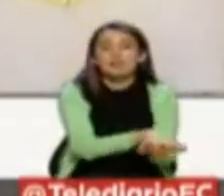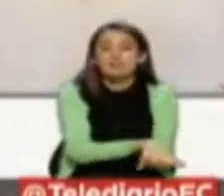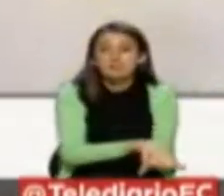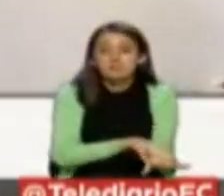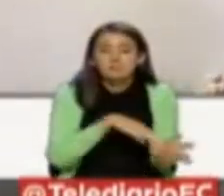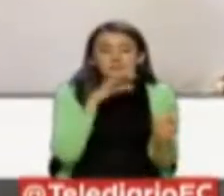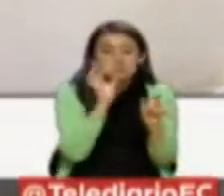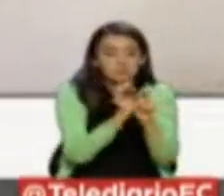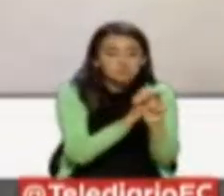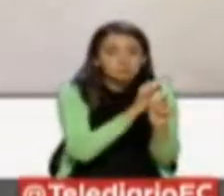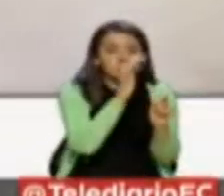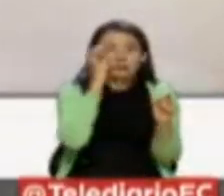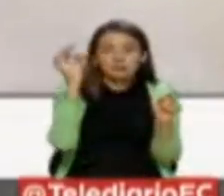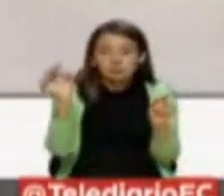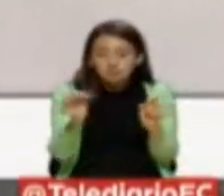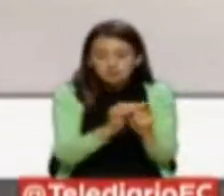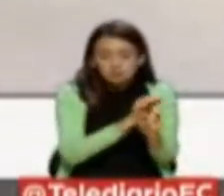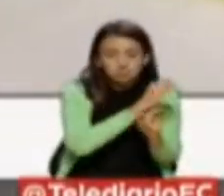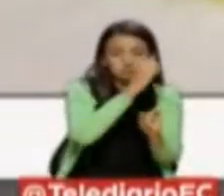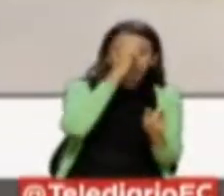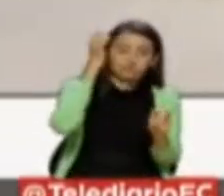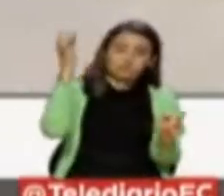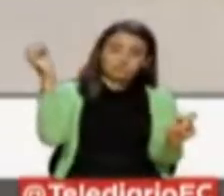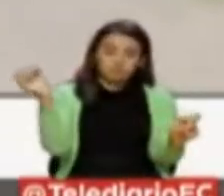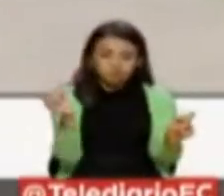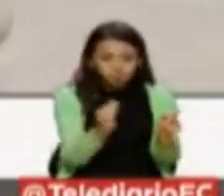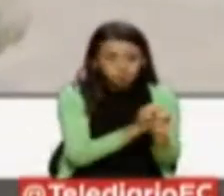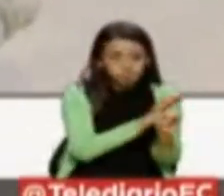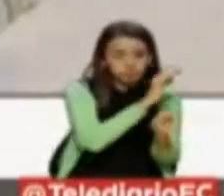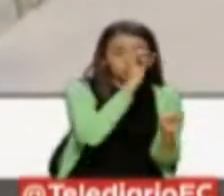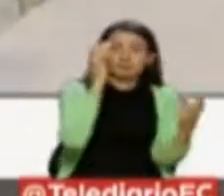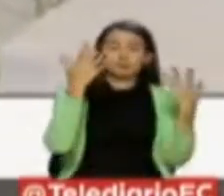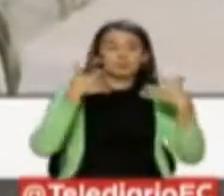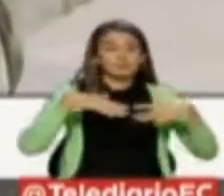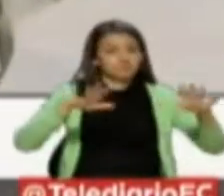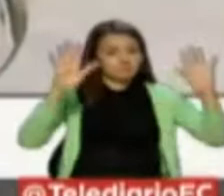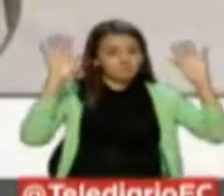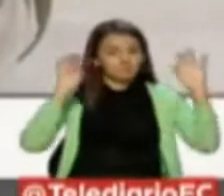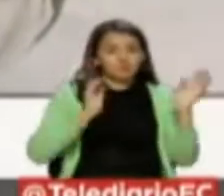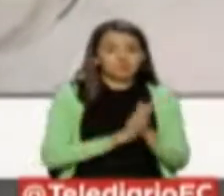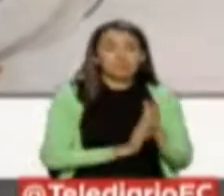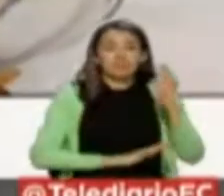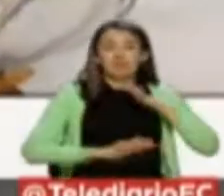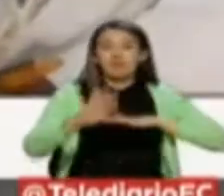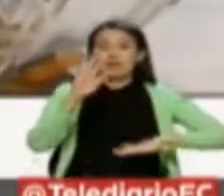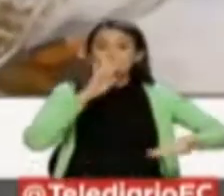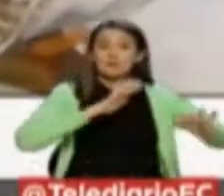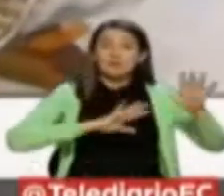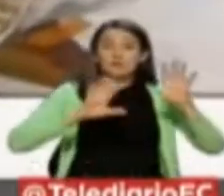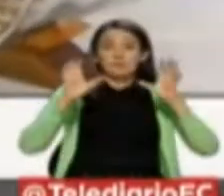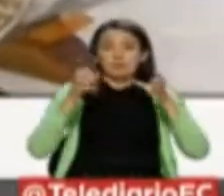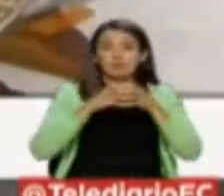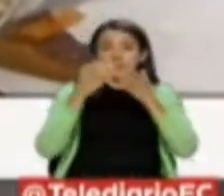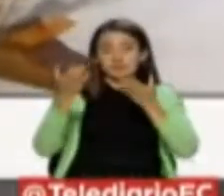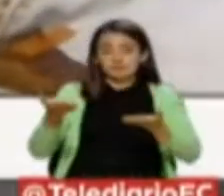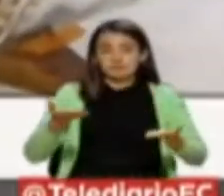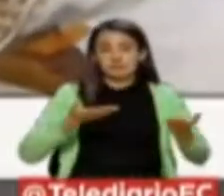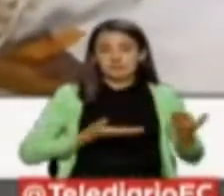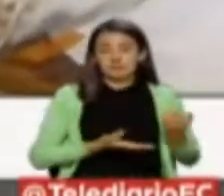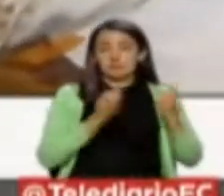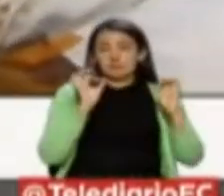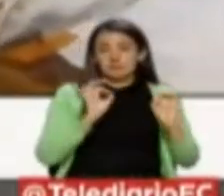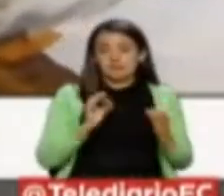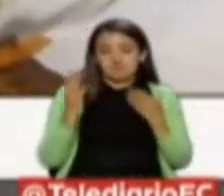desamarrándole, jalando, pegando, y a veces se enreda, pues... A veces ganas de